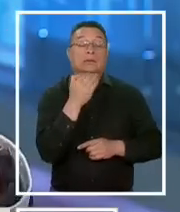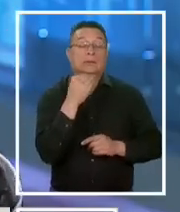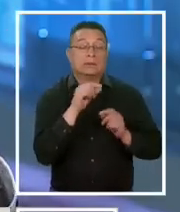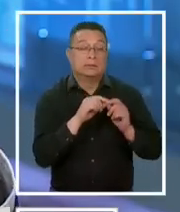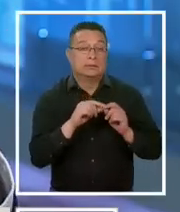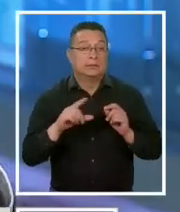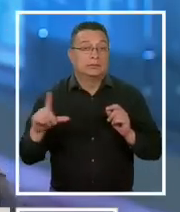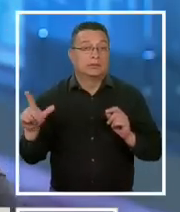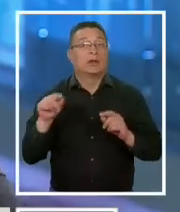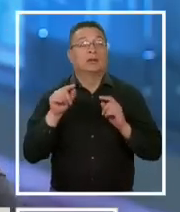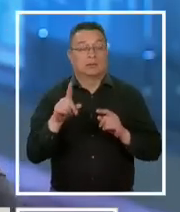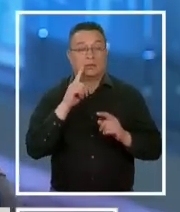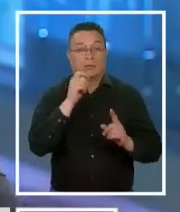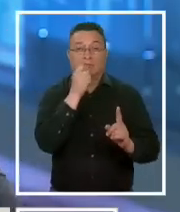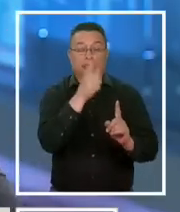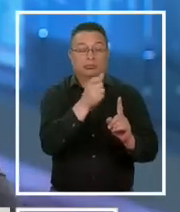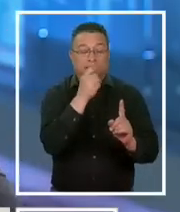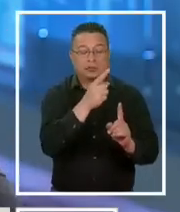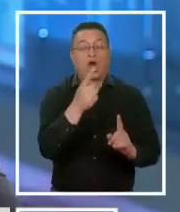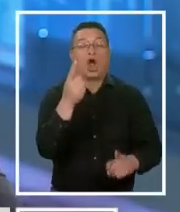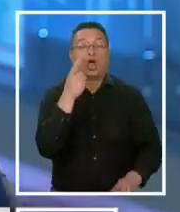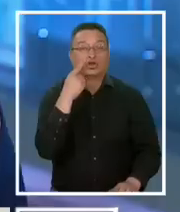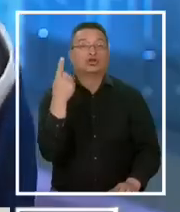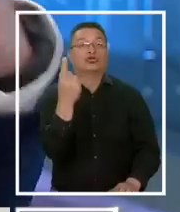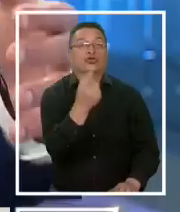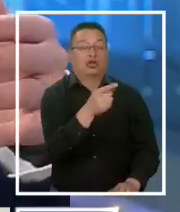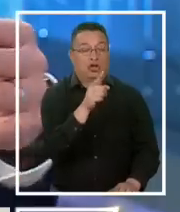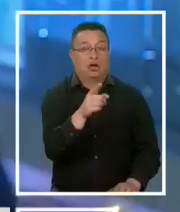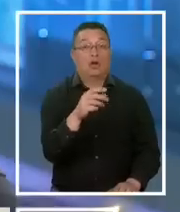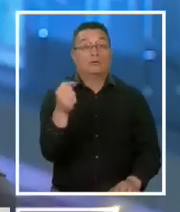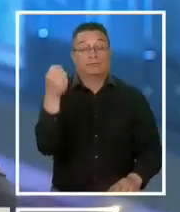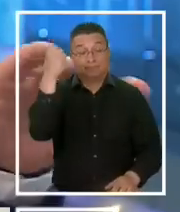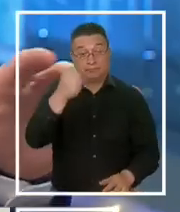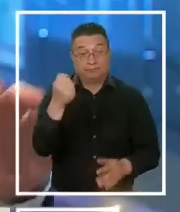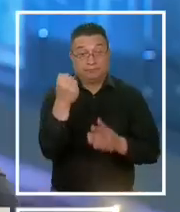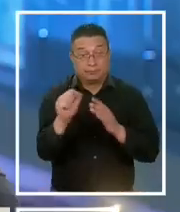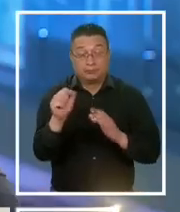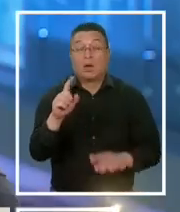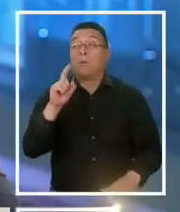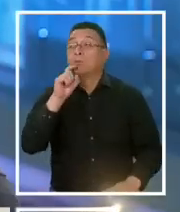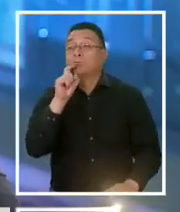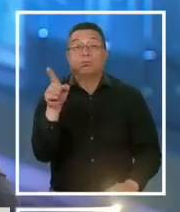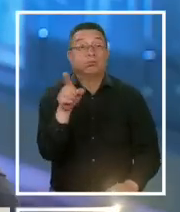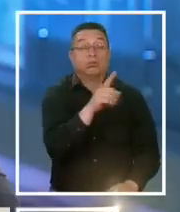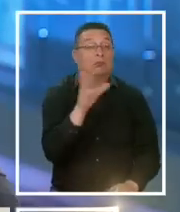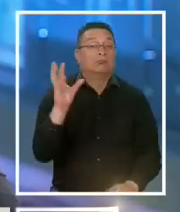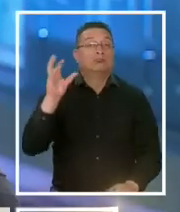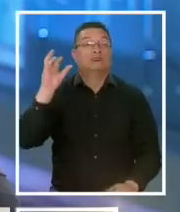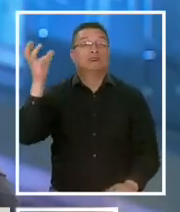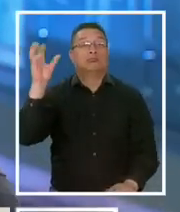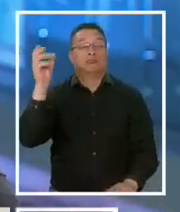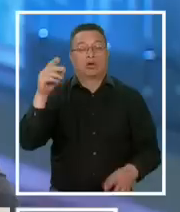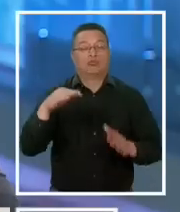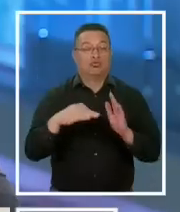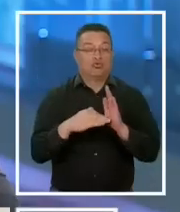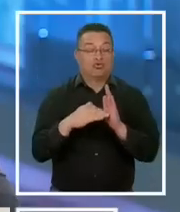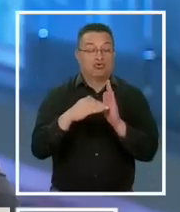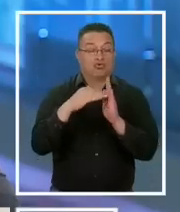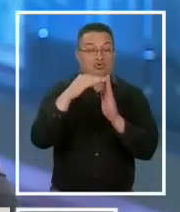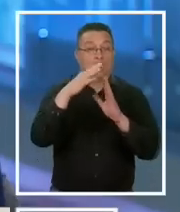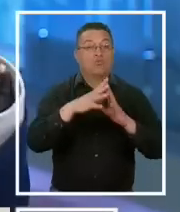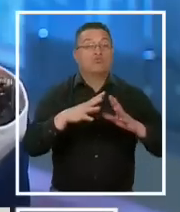pero sobre todo viene subiendo la tasa de imputado esto significa que cuando se comete un homicidio nadie sabe quién fue y esto ha subido de forma considerable